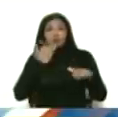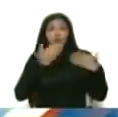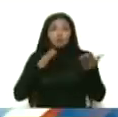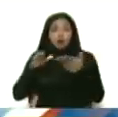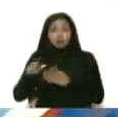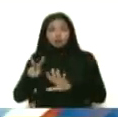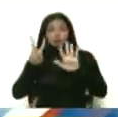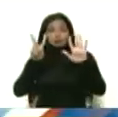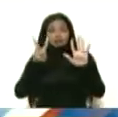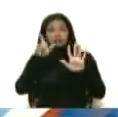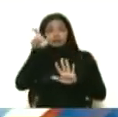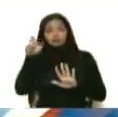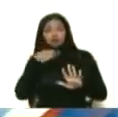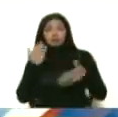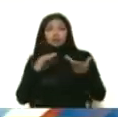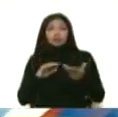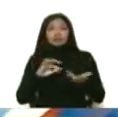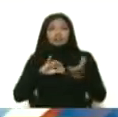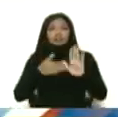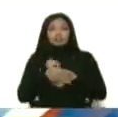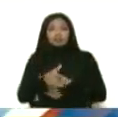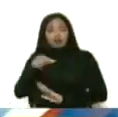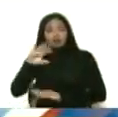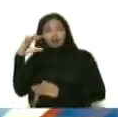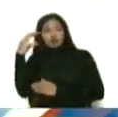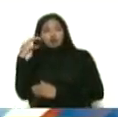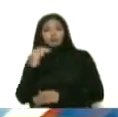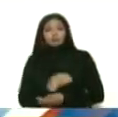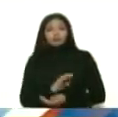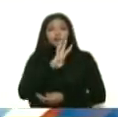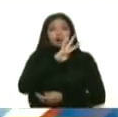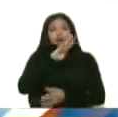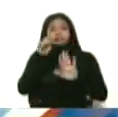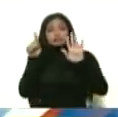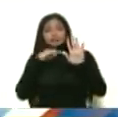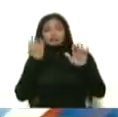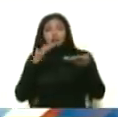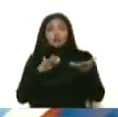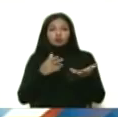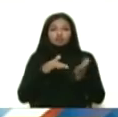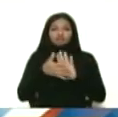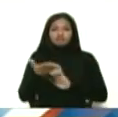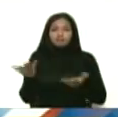7 personas muertas, ¿cómo se denominaría en Colombia con 46 muertes?